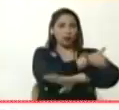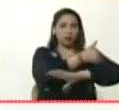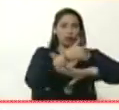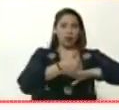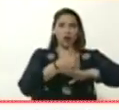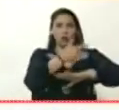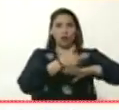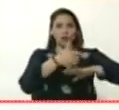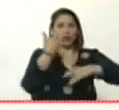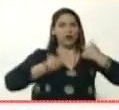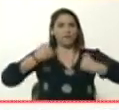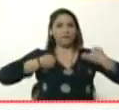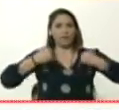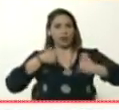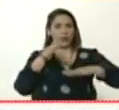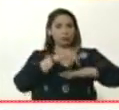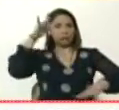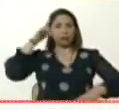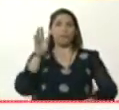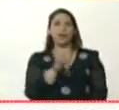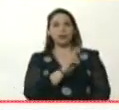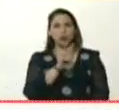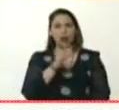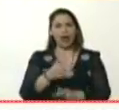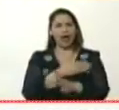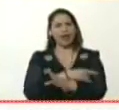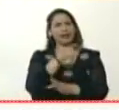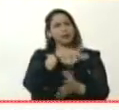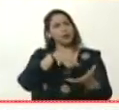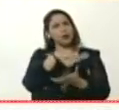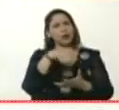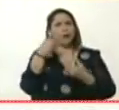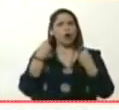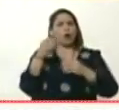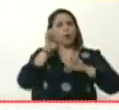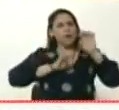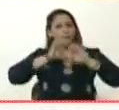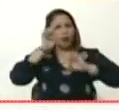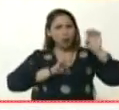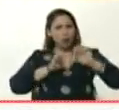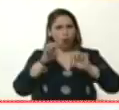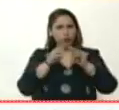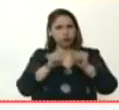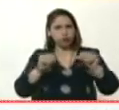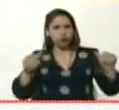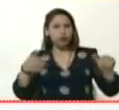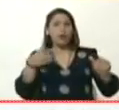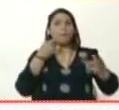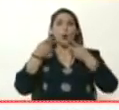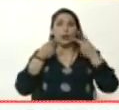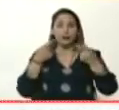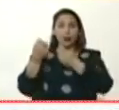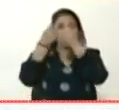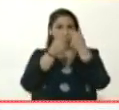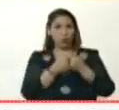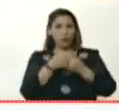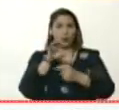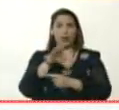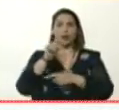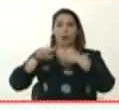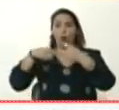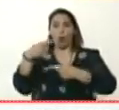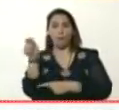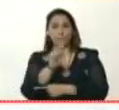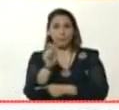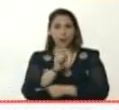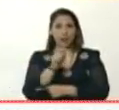afectan gravemente a Venezuela. Ante esta situación, ¿cómo evalúa el panorama no solo político y sino económico del país en los próximos meses? Pues